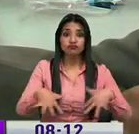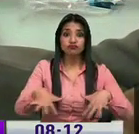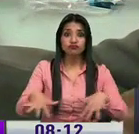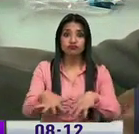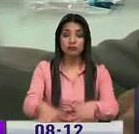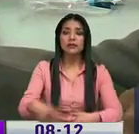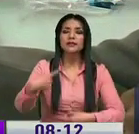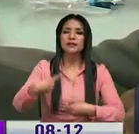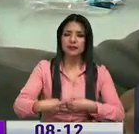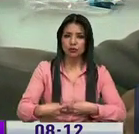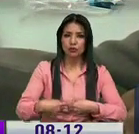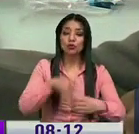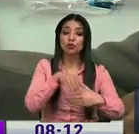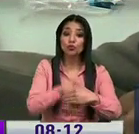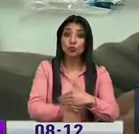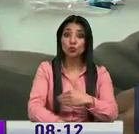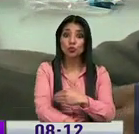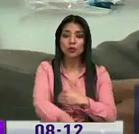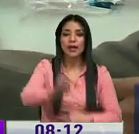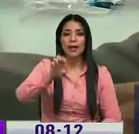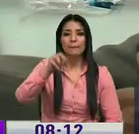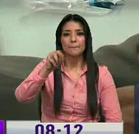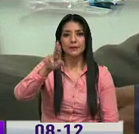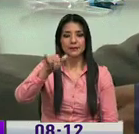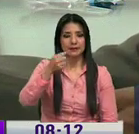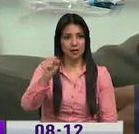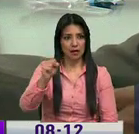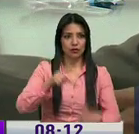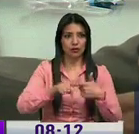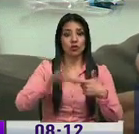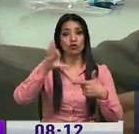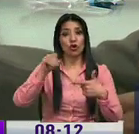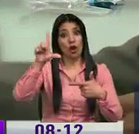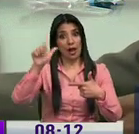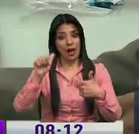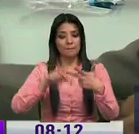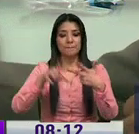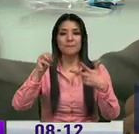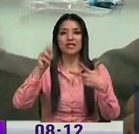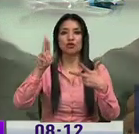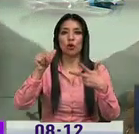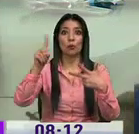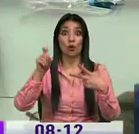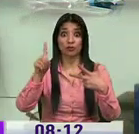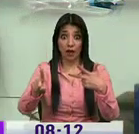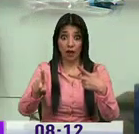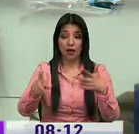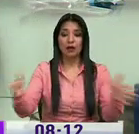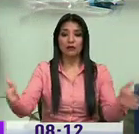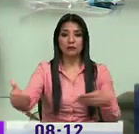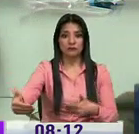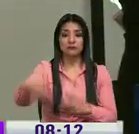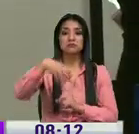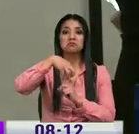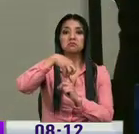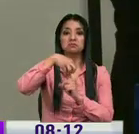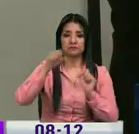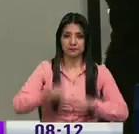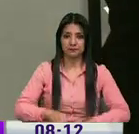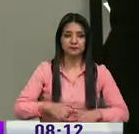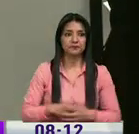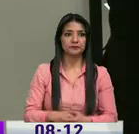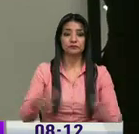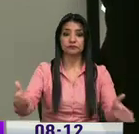través del túnel emisario Tola Vindobona a la planta de Vindobona en la mitad del mundo. La planta Vindobona